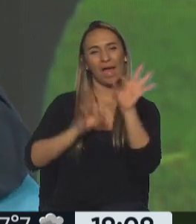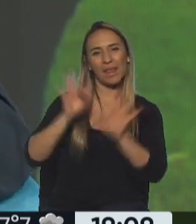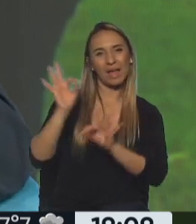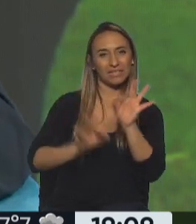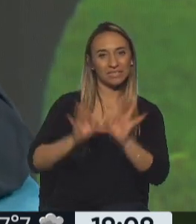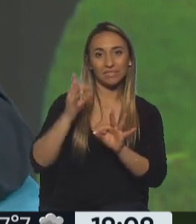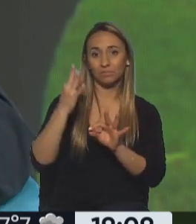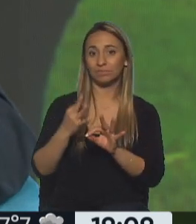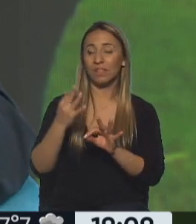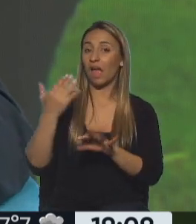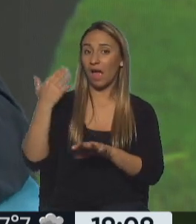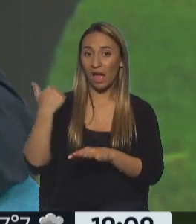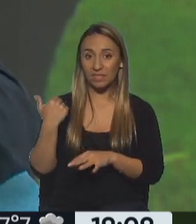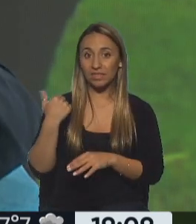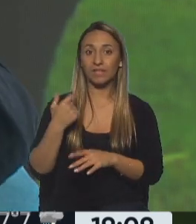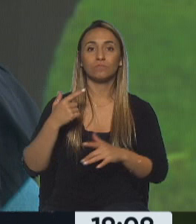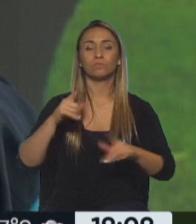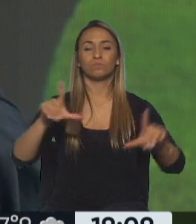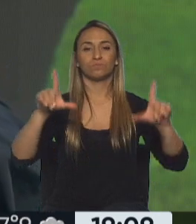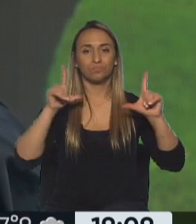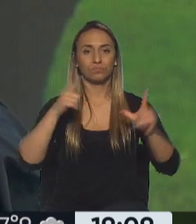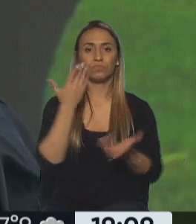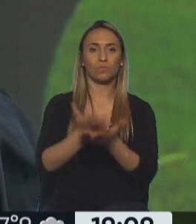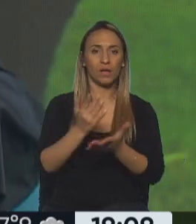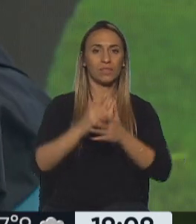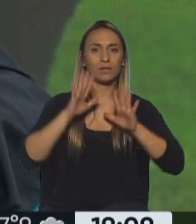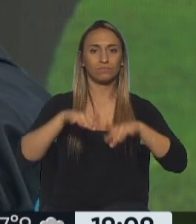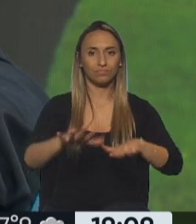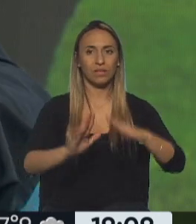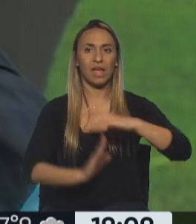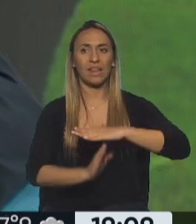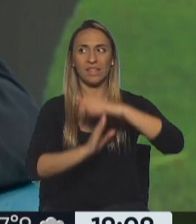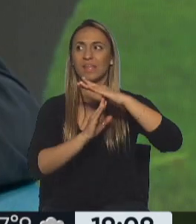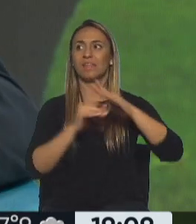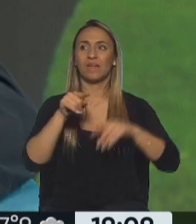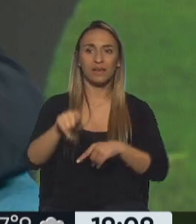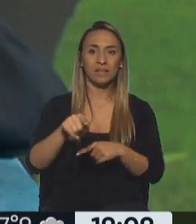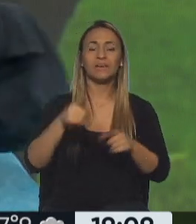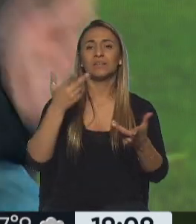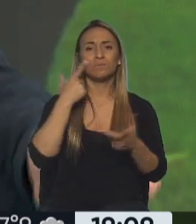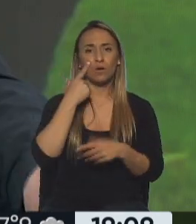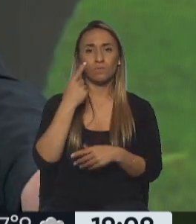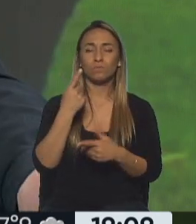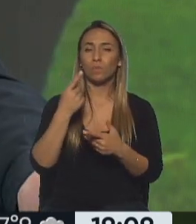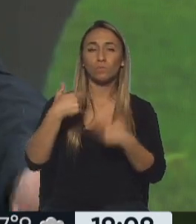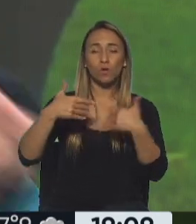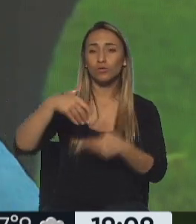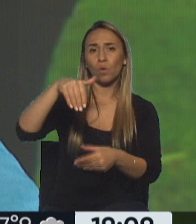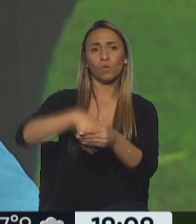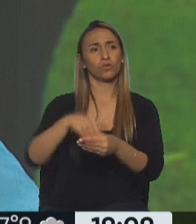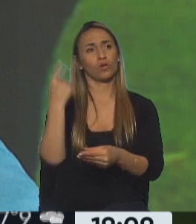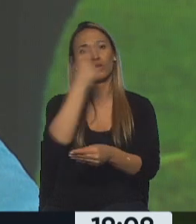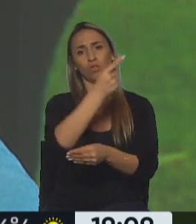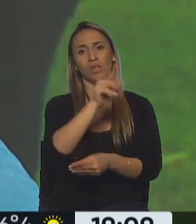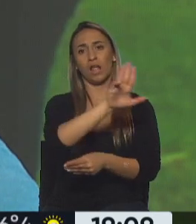ya no son tan movilizadores por la propositiva a los líderes, sino por la negativa. Mucho voto en rechazo a Lula fue